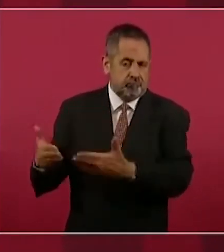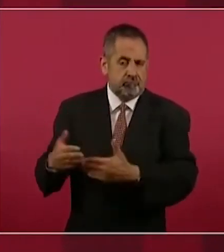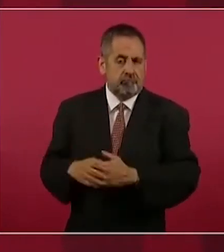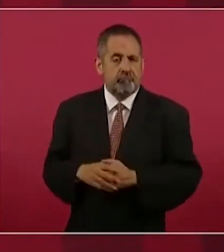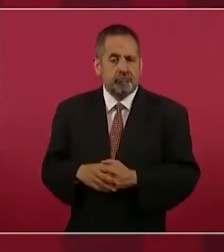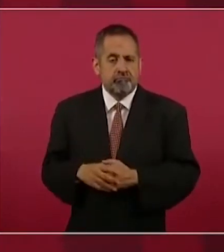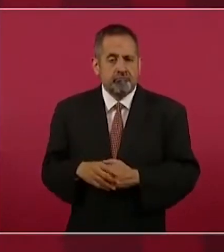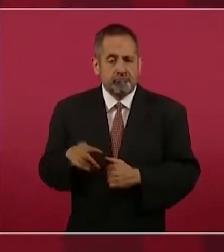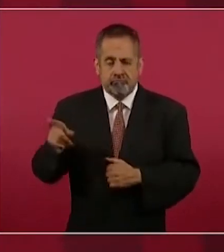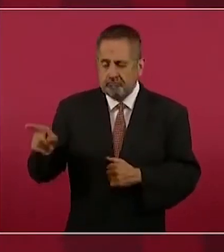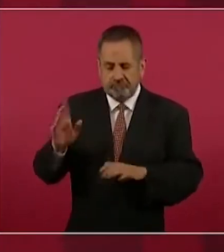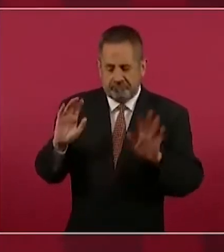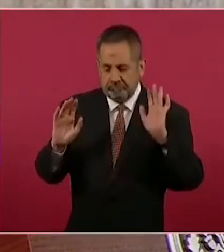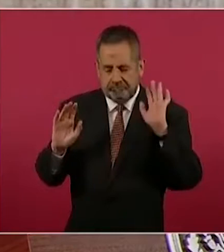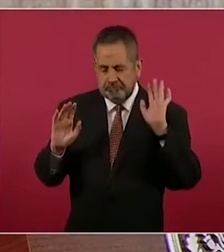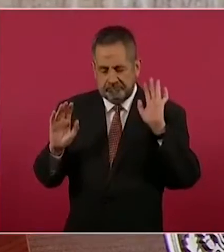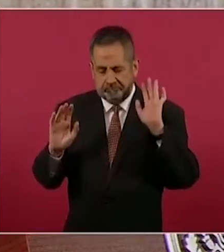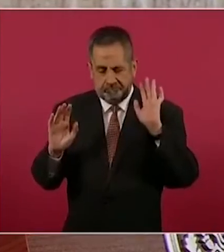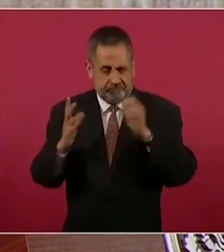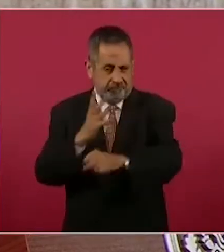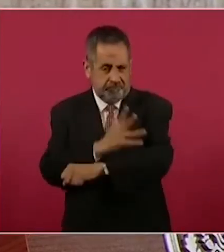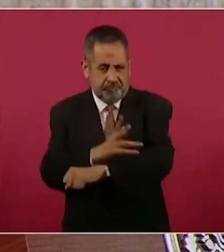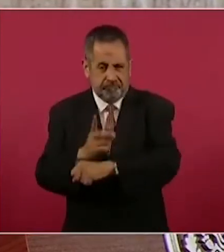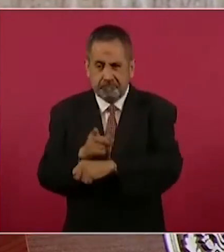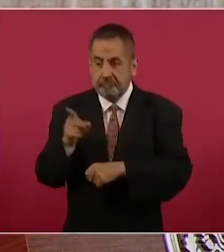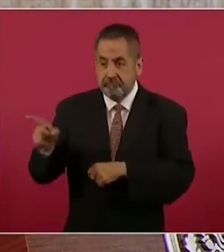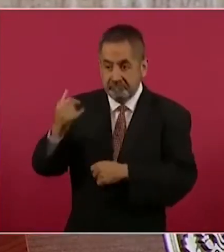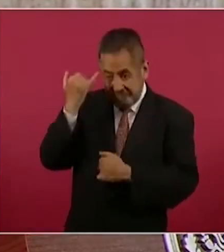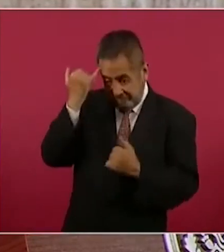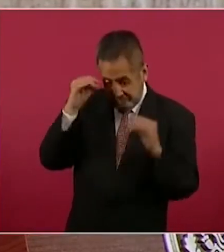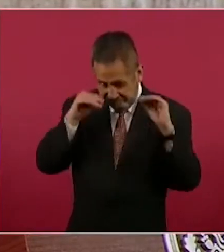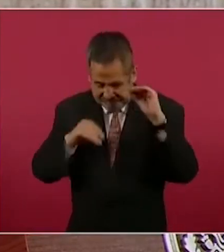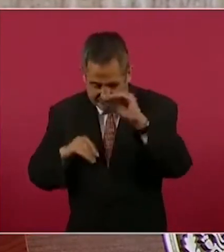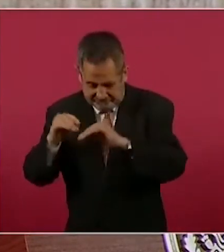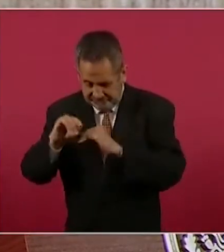Él es incapaz de fabricar delitos